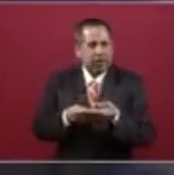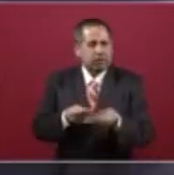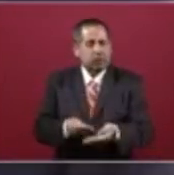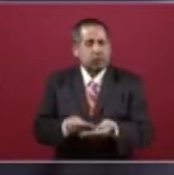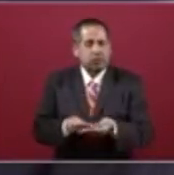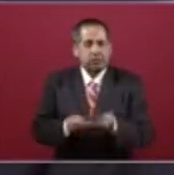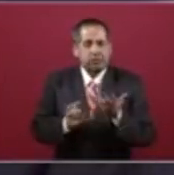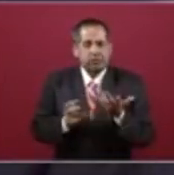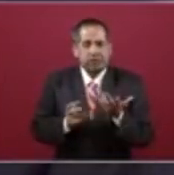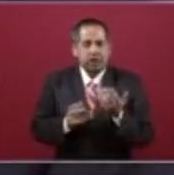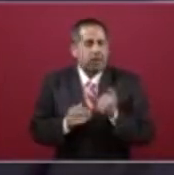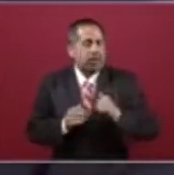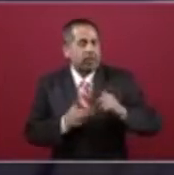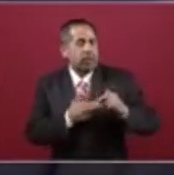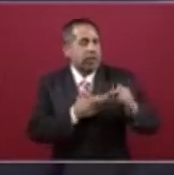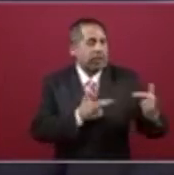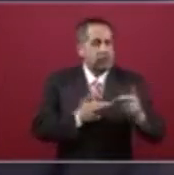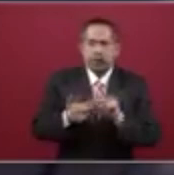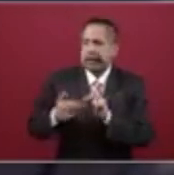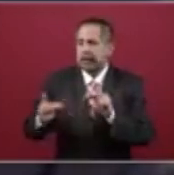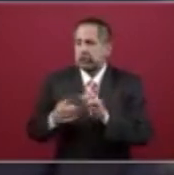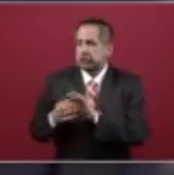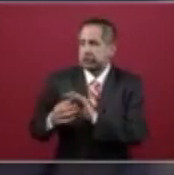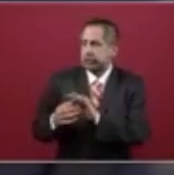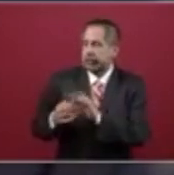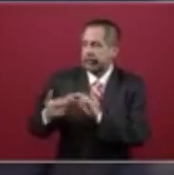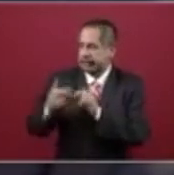tener buenas relaciones en el